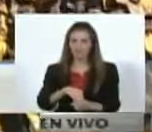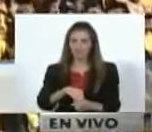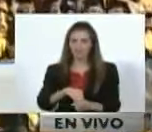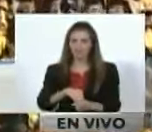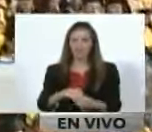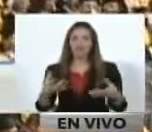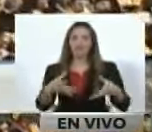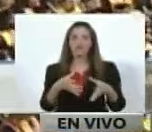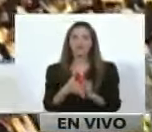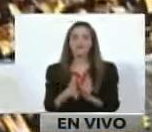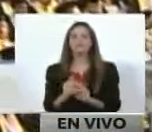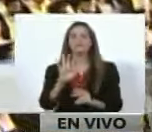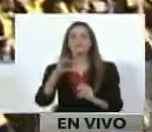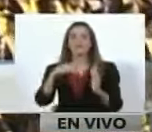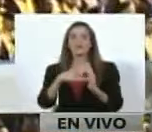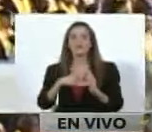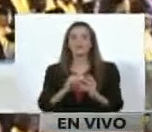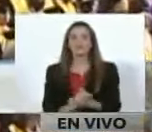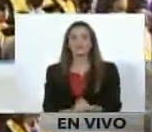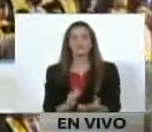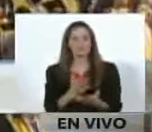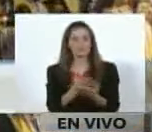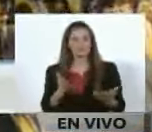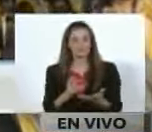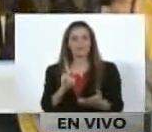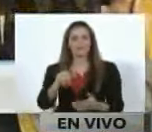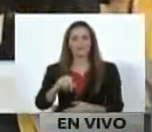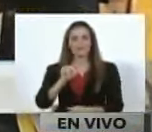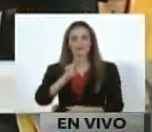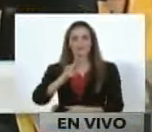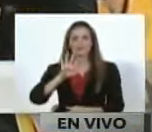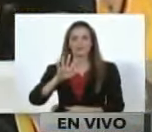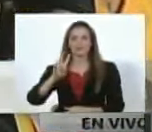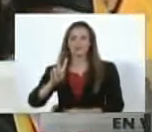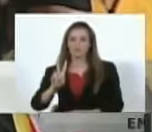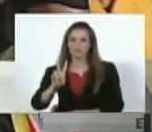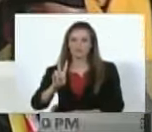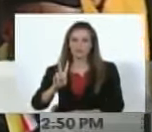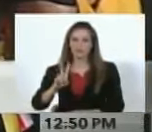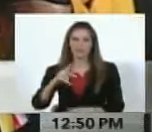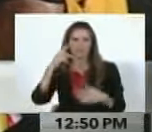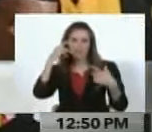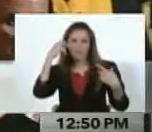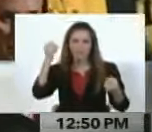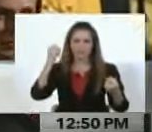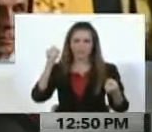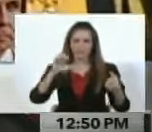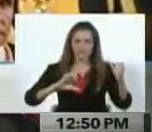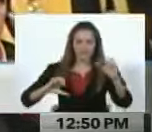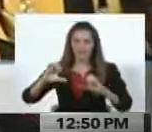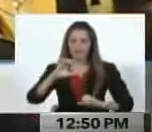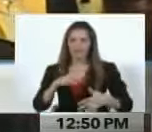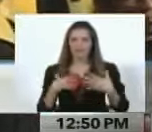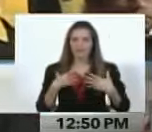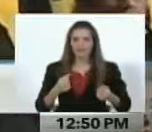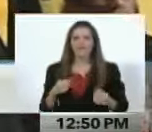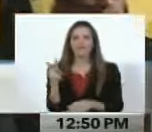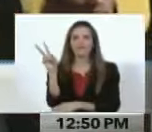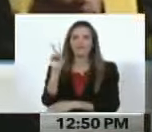de ese grupo, de esos 5.000. Así que ustedes, 352 profesionales y científicos de la salud